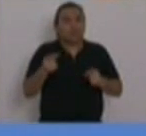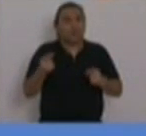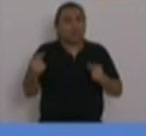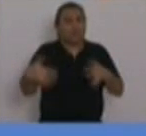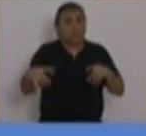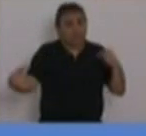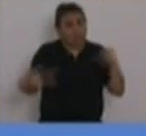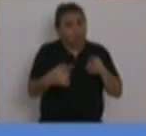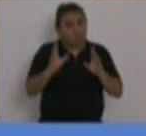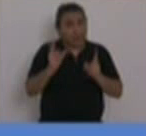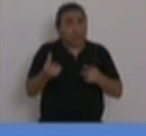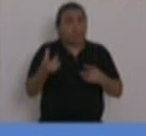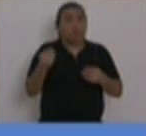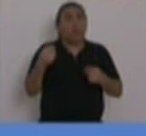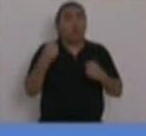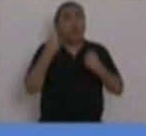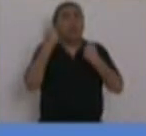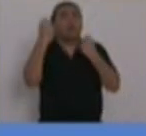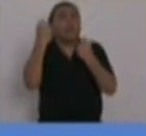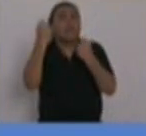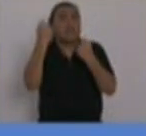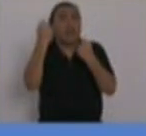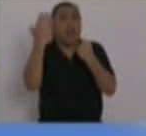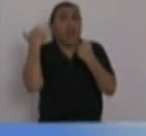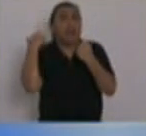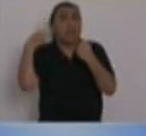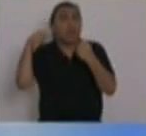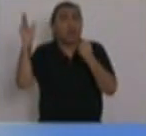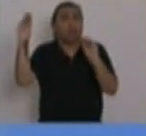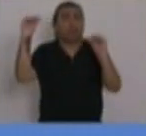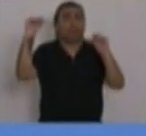al PBI la deuda en dólares. No,